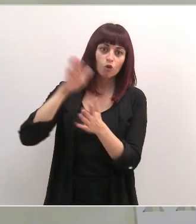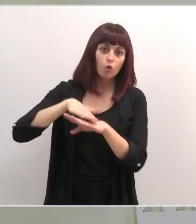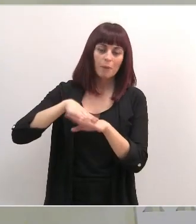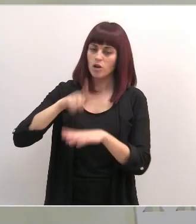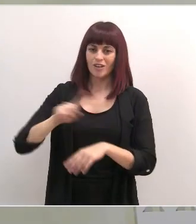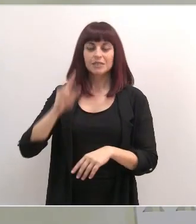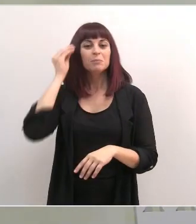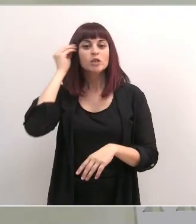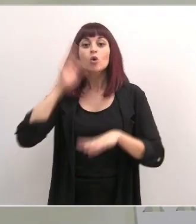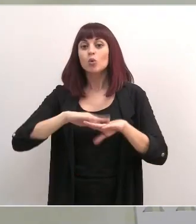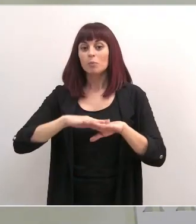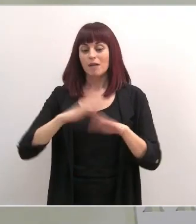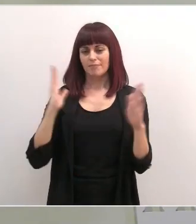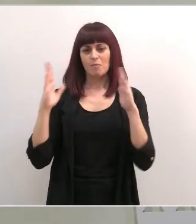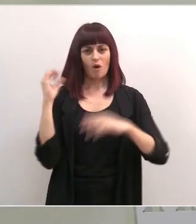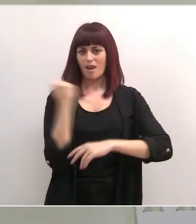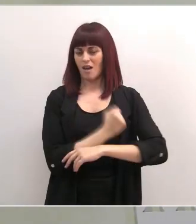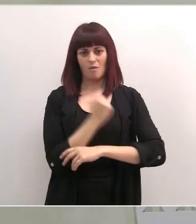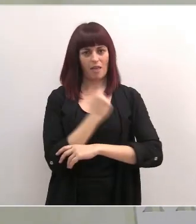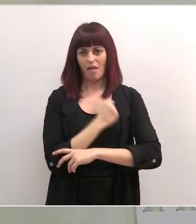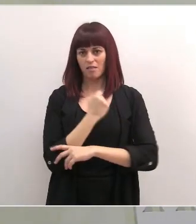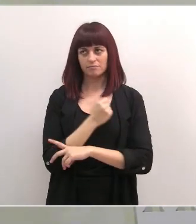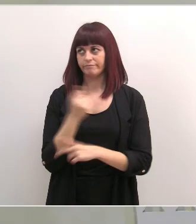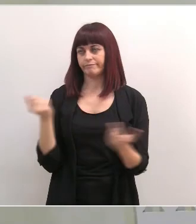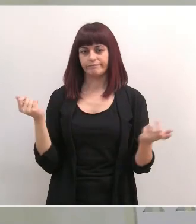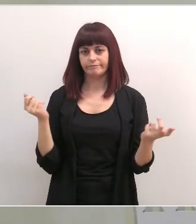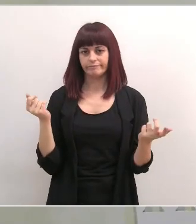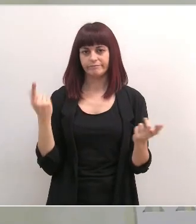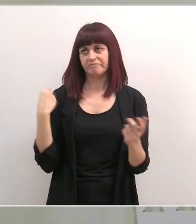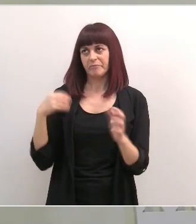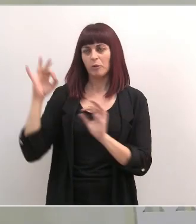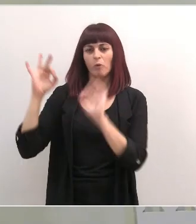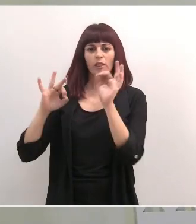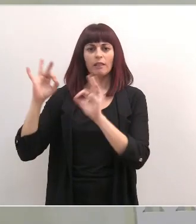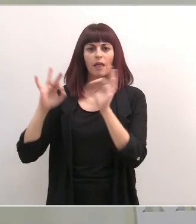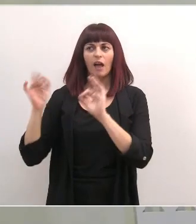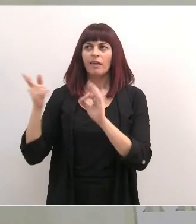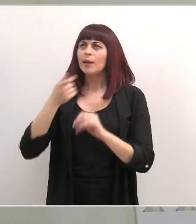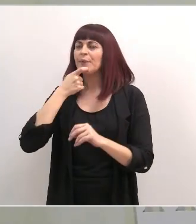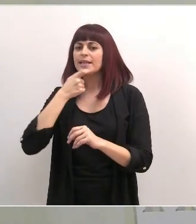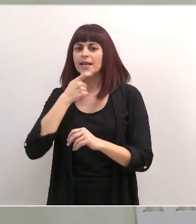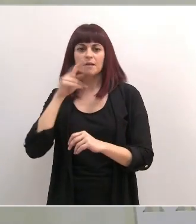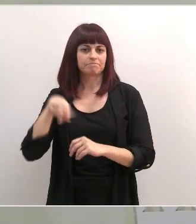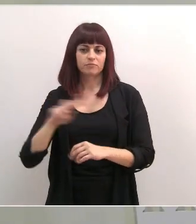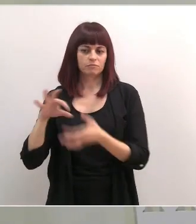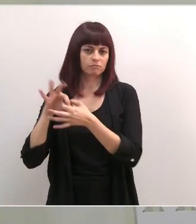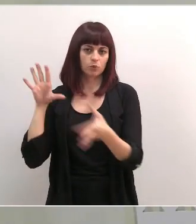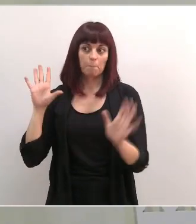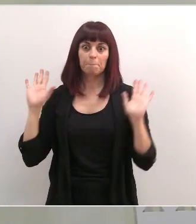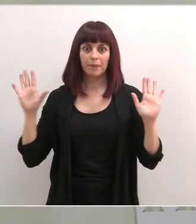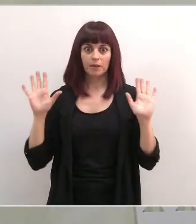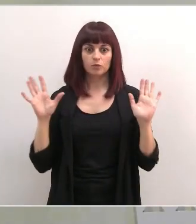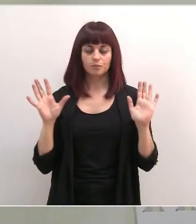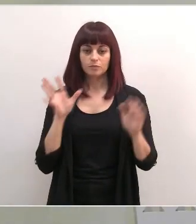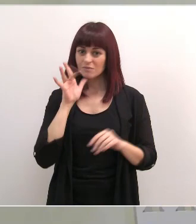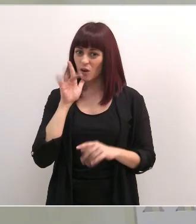en Navidades, más que con el porcentaje que haya de variante británica, aunque qué duda cabe que no es ahora